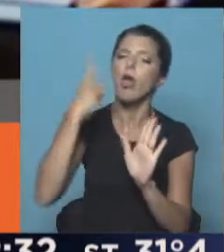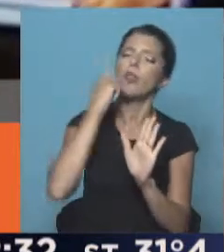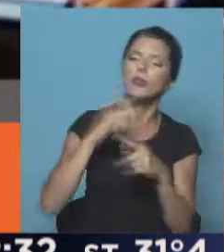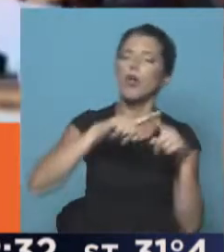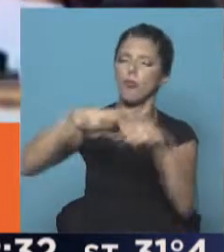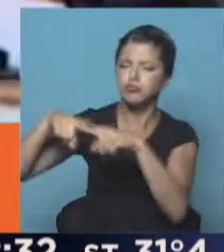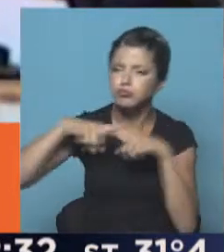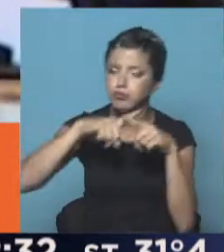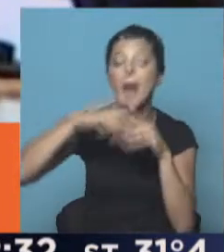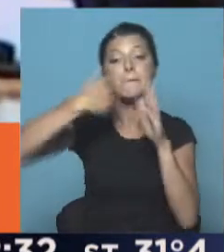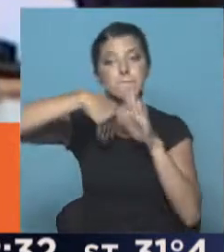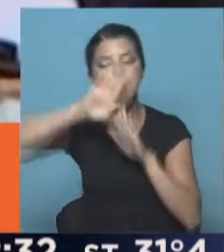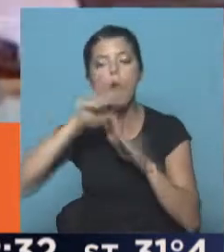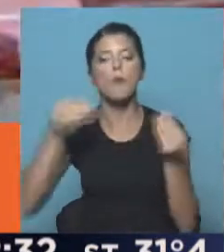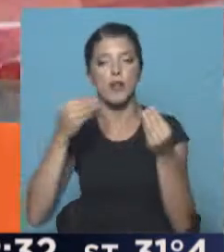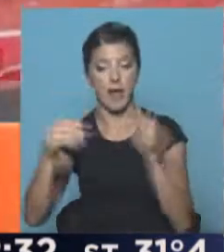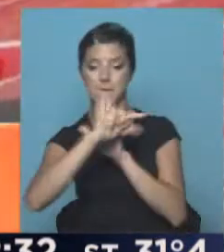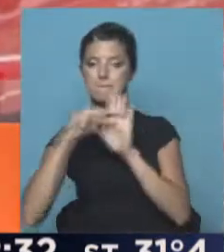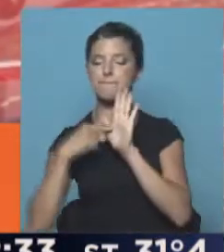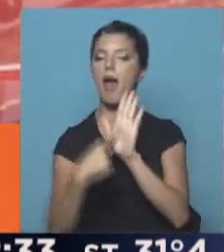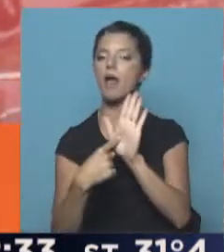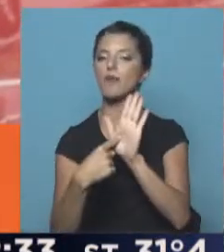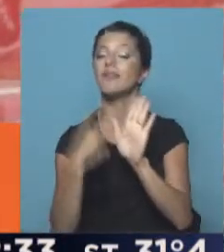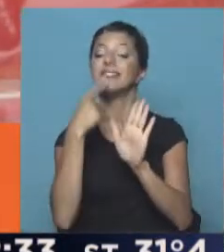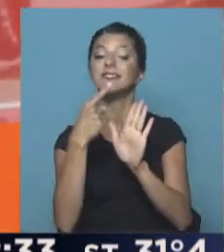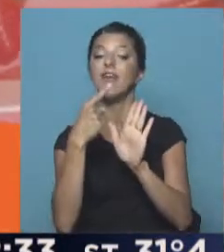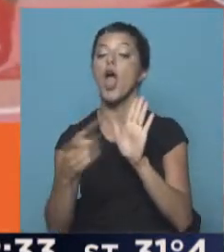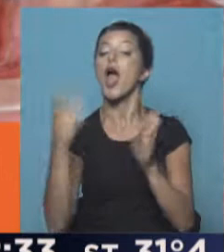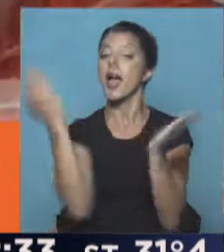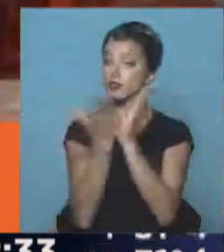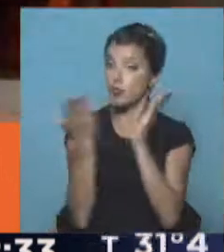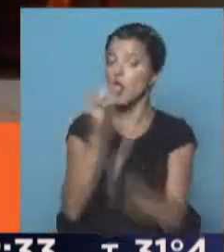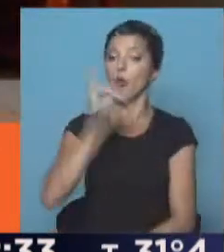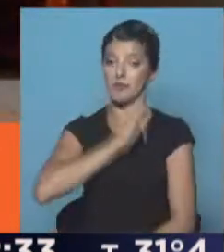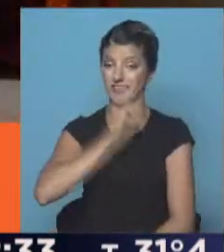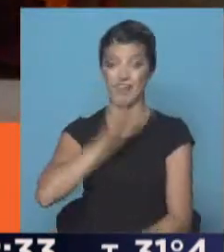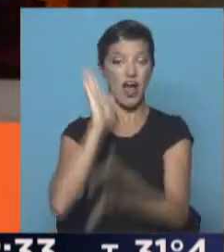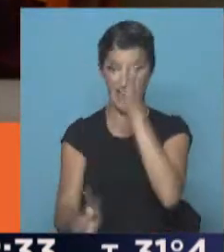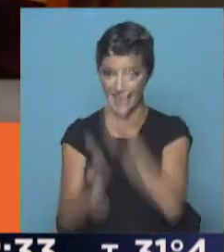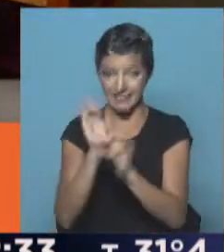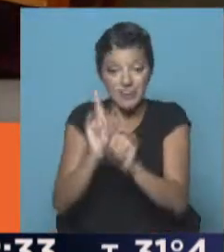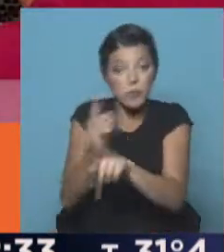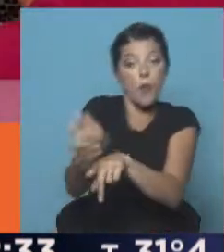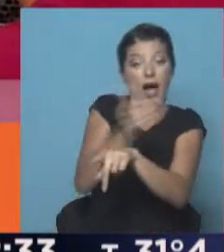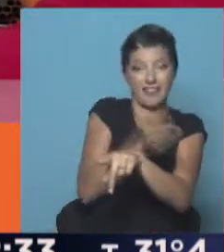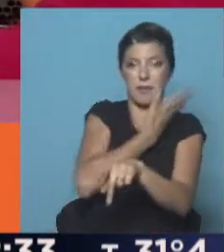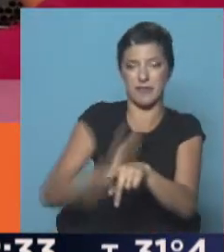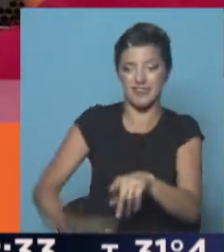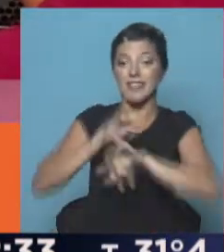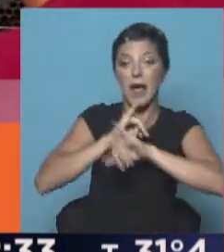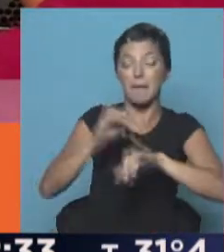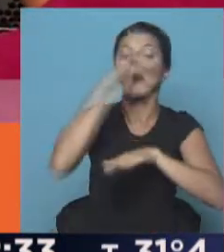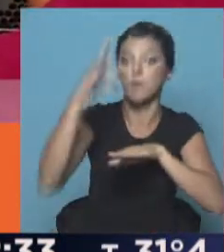sobre todo a partir del párrafo que garantizaba la gratuidad en la educación superior promesa de campaña de la mandataria que